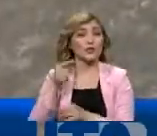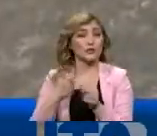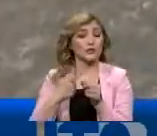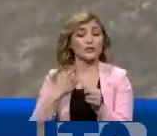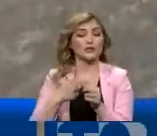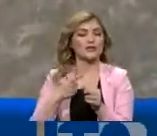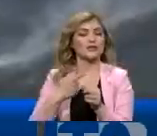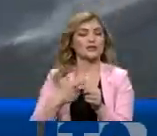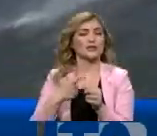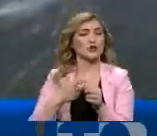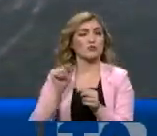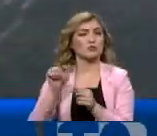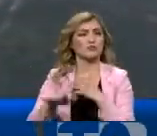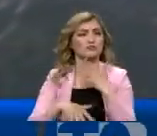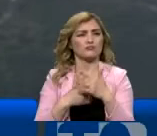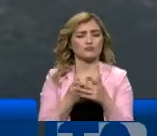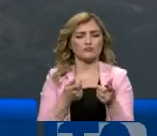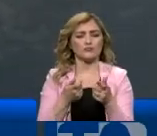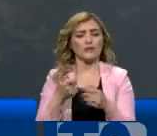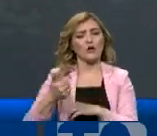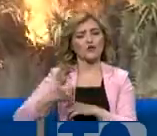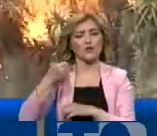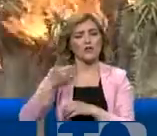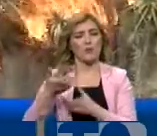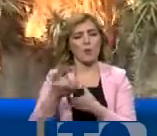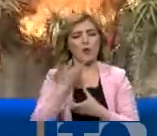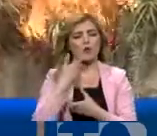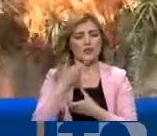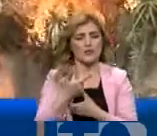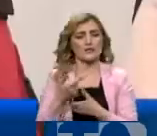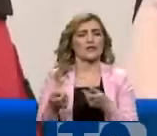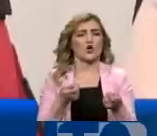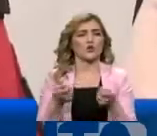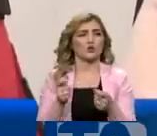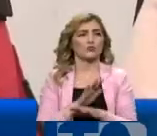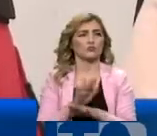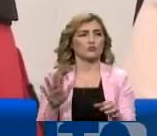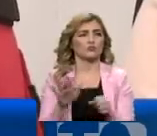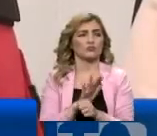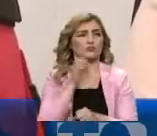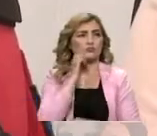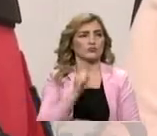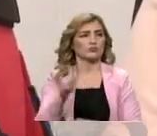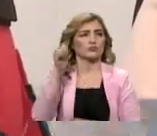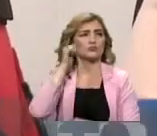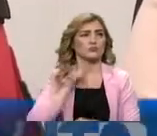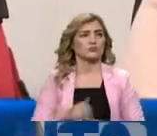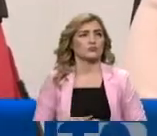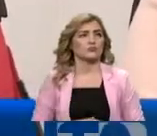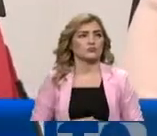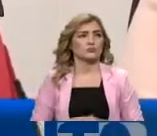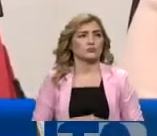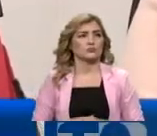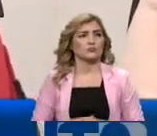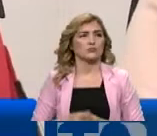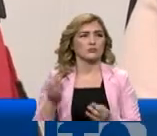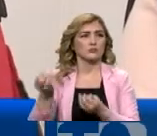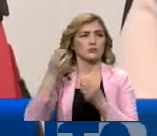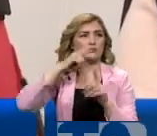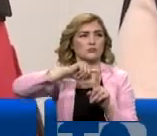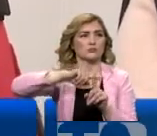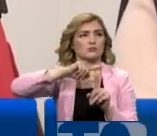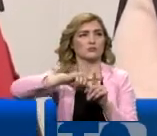se ha logrado controlar todas las líneas de fuego que ayer se encendieron. Ayer en la tarde tuvimos ya un reporte bastante